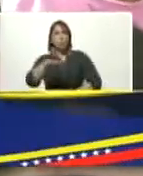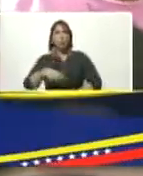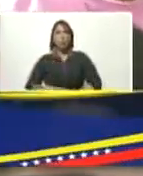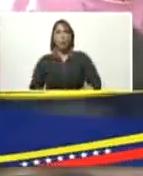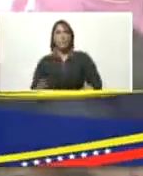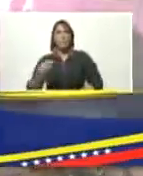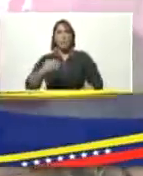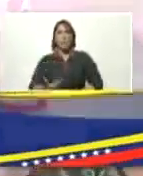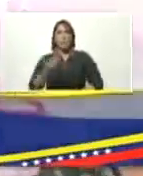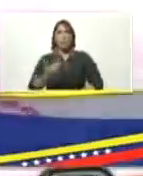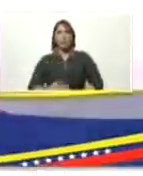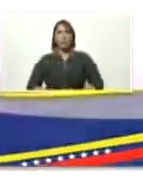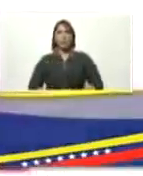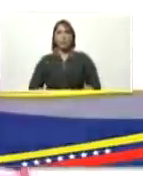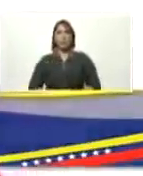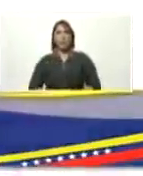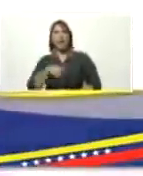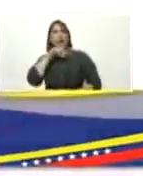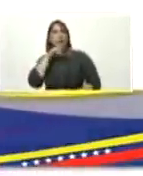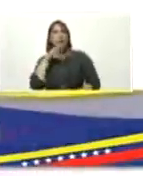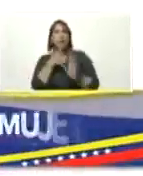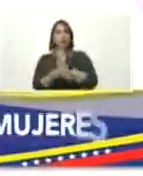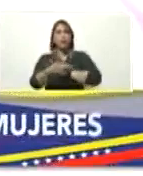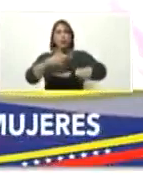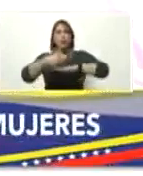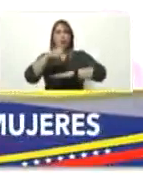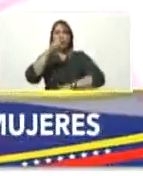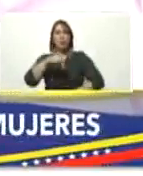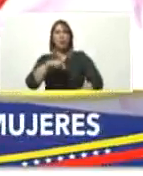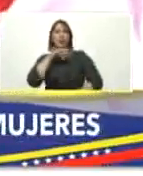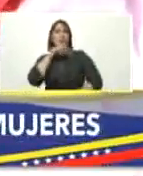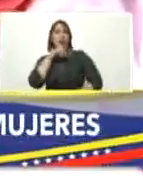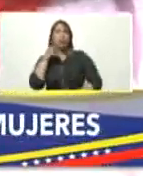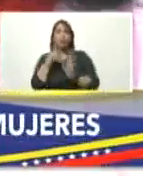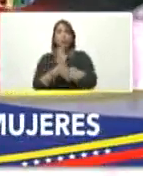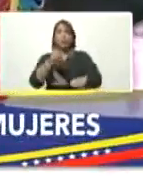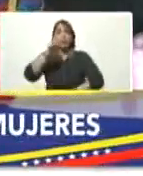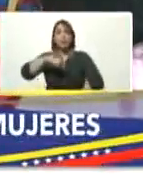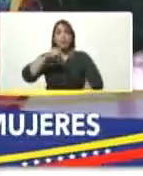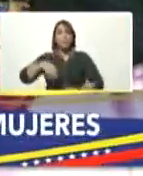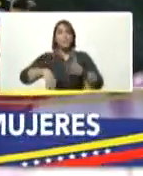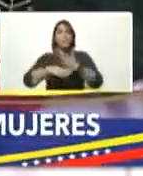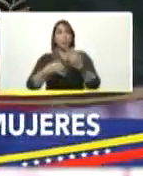más importante. Y hablando de gobierno, hablando de necesidades,